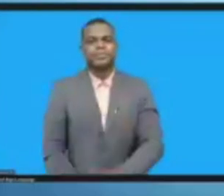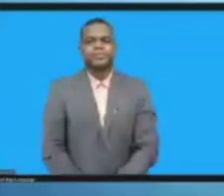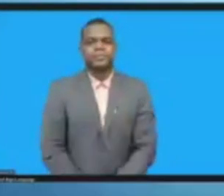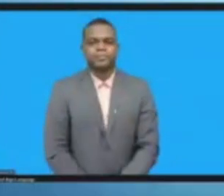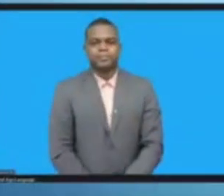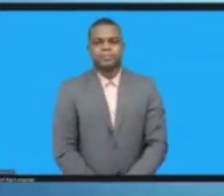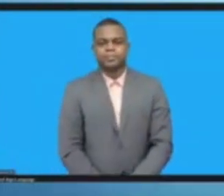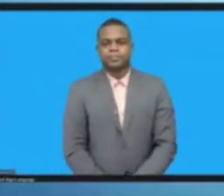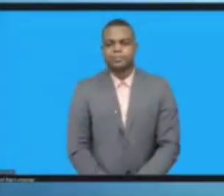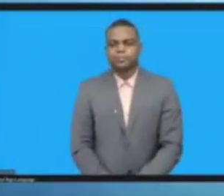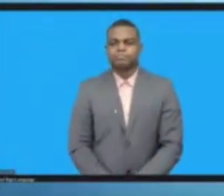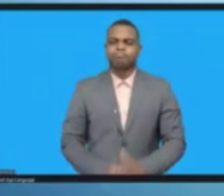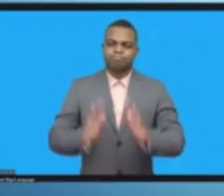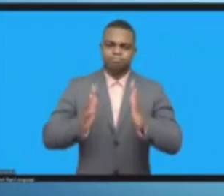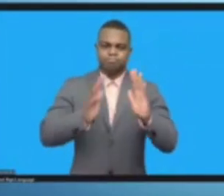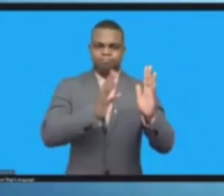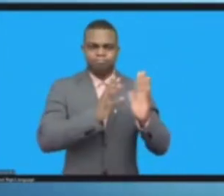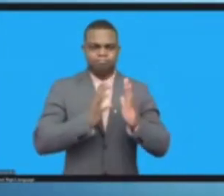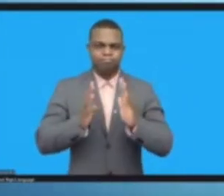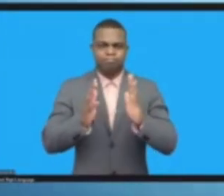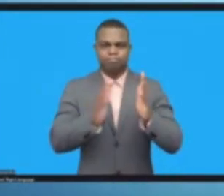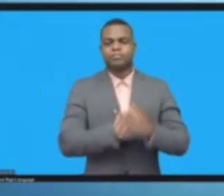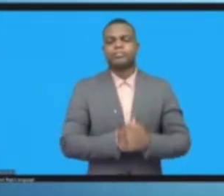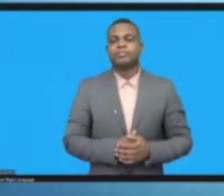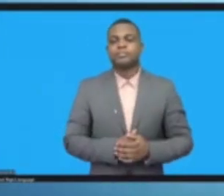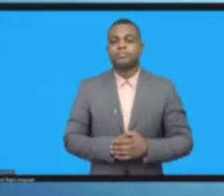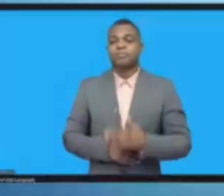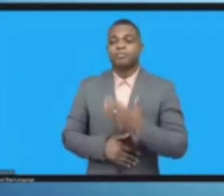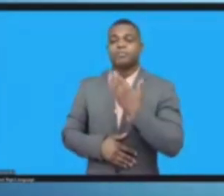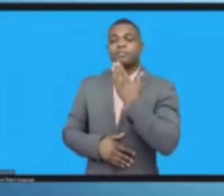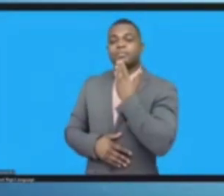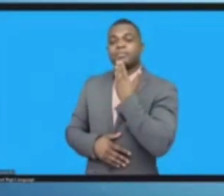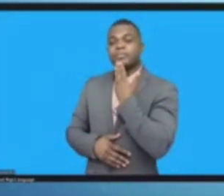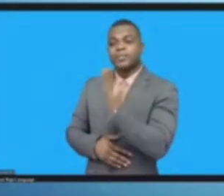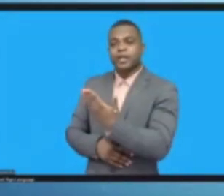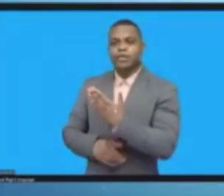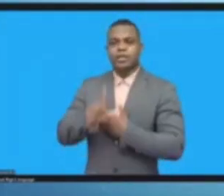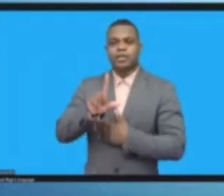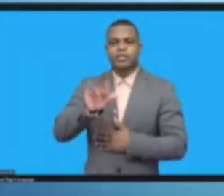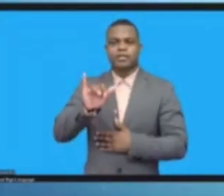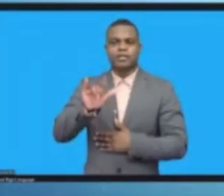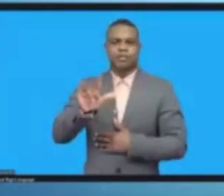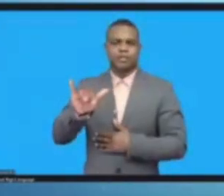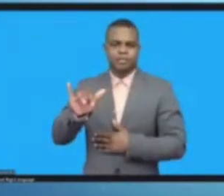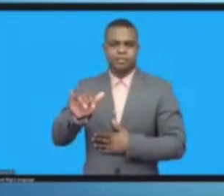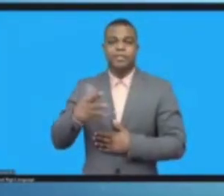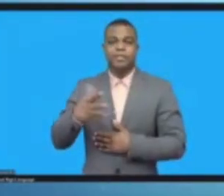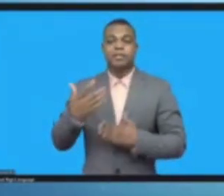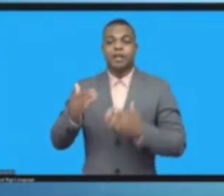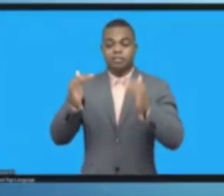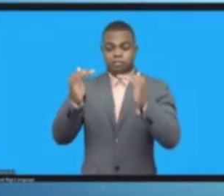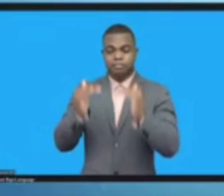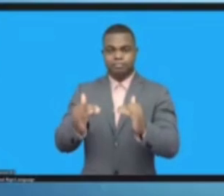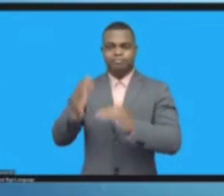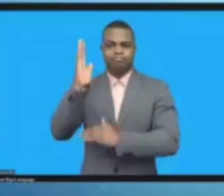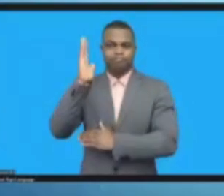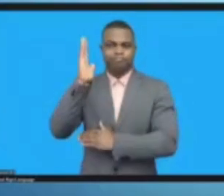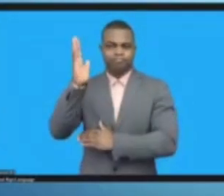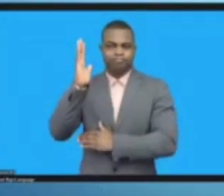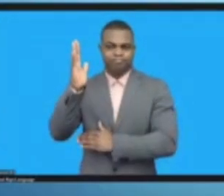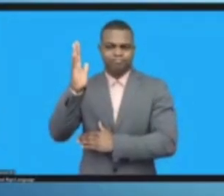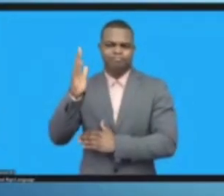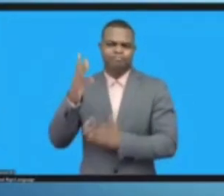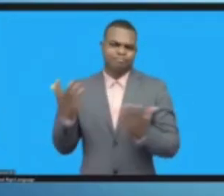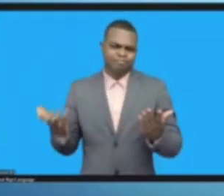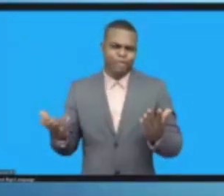a ver moderador Muchas gracias Lili el próximo orador no necesita presentación quiero darle la palabra al señor